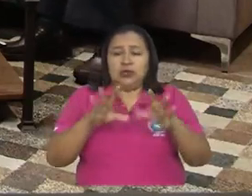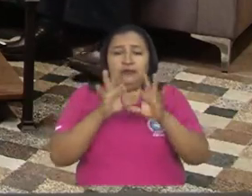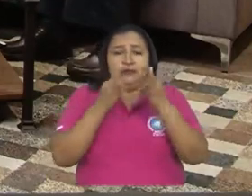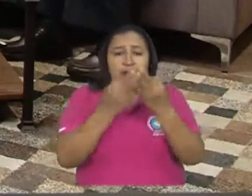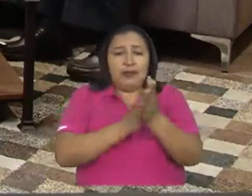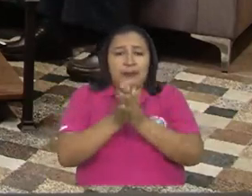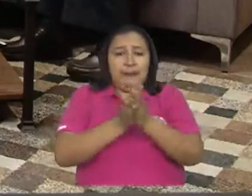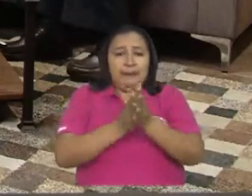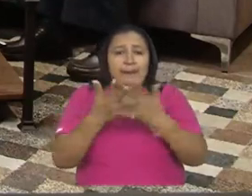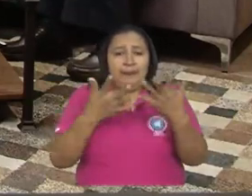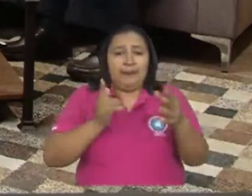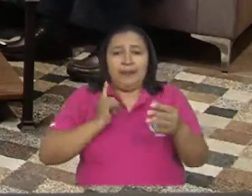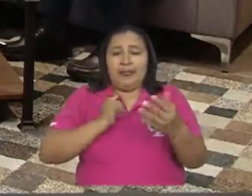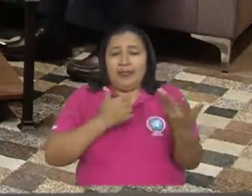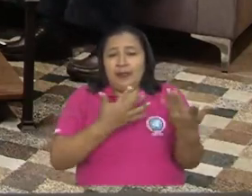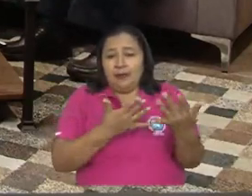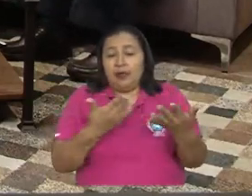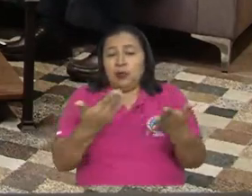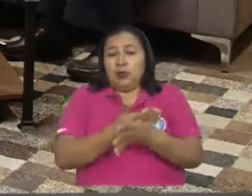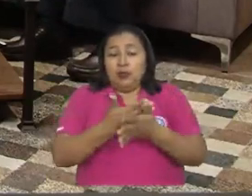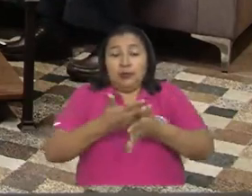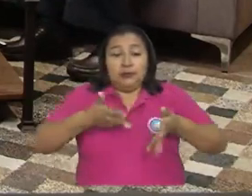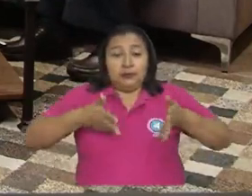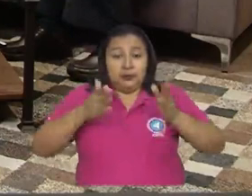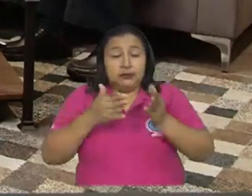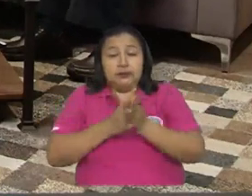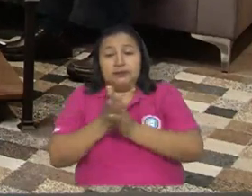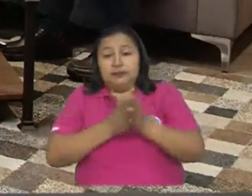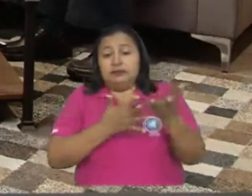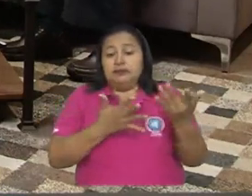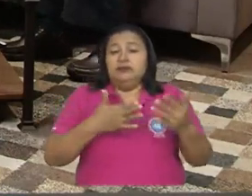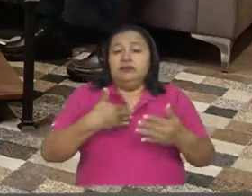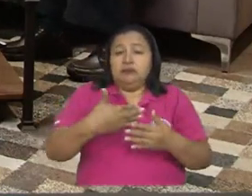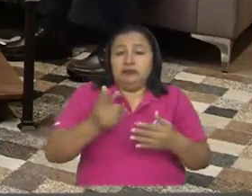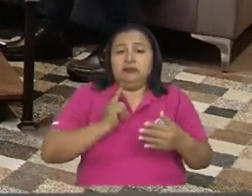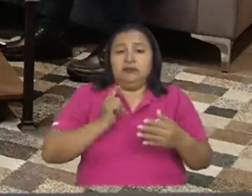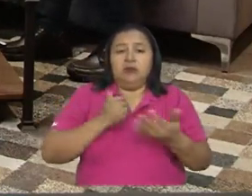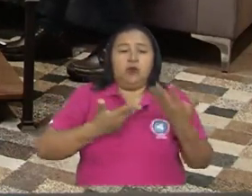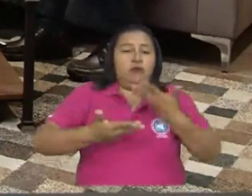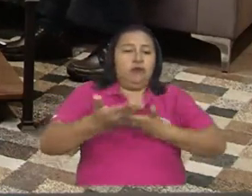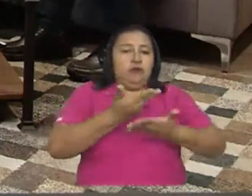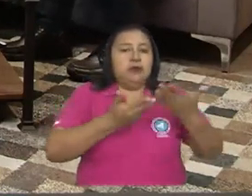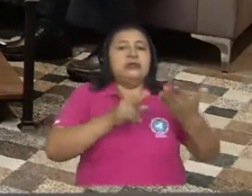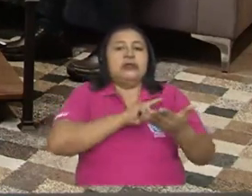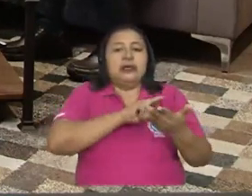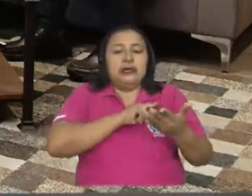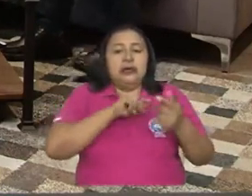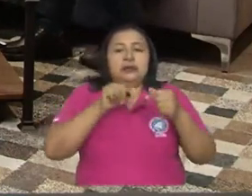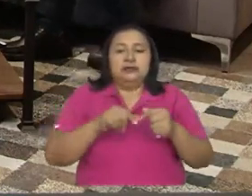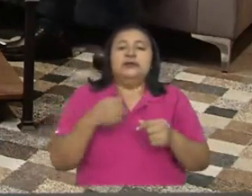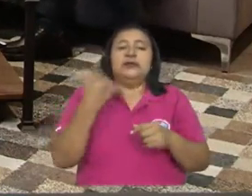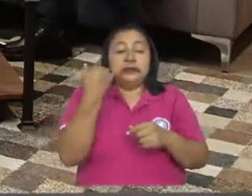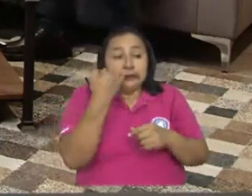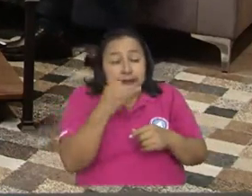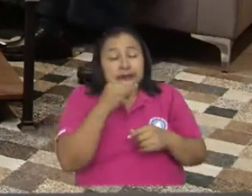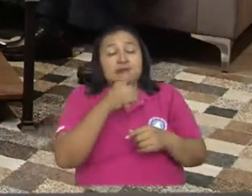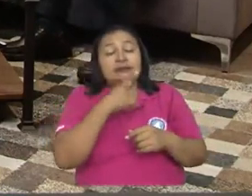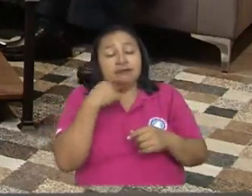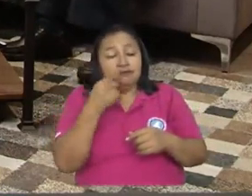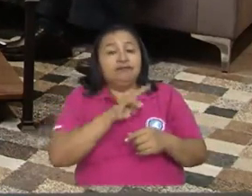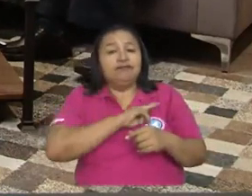listas para esperándola. Y claro, es la expectativa, ¿no? Es decir, correcto, y la confianza que hay con la ejecución. Exactamente, que eso es lo que